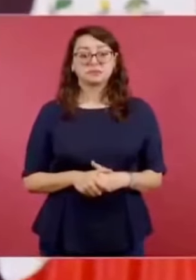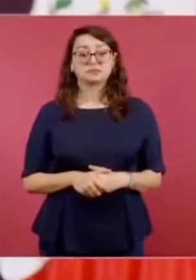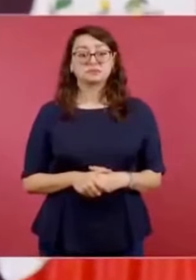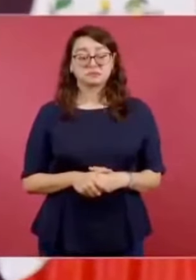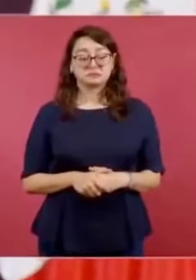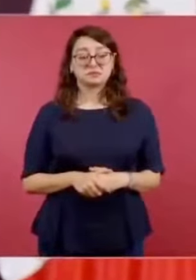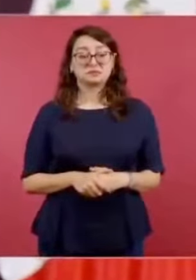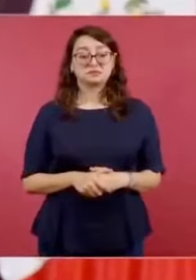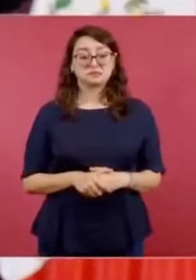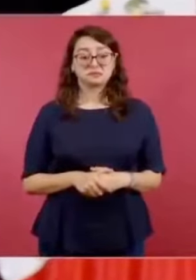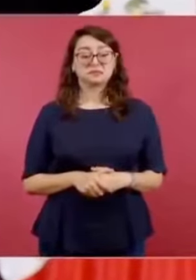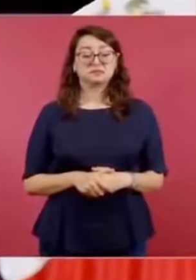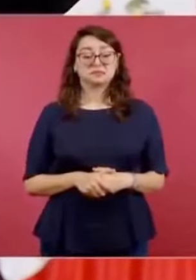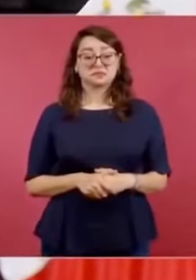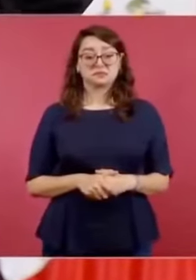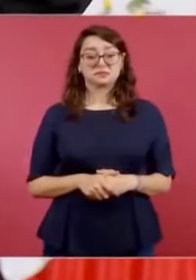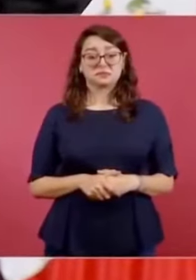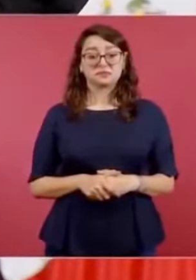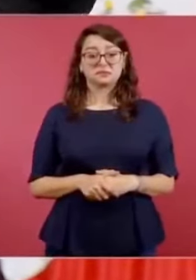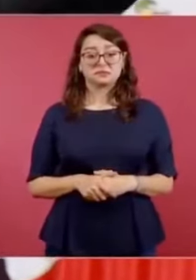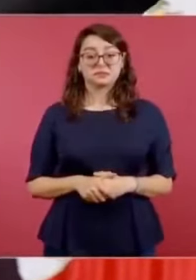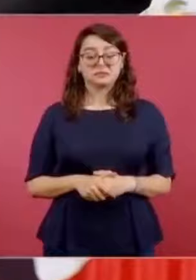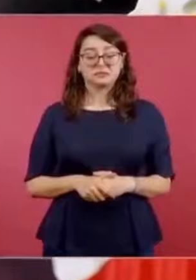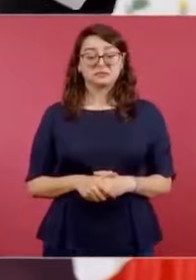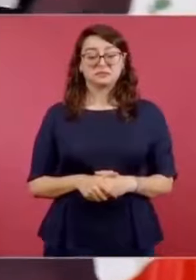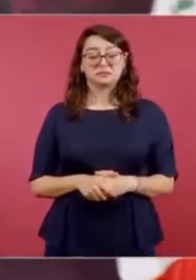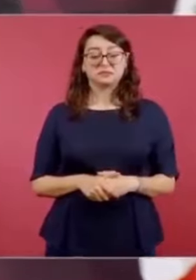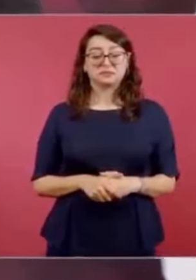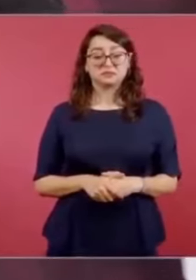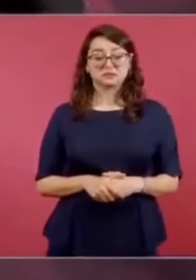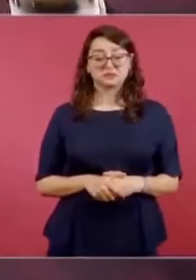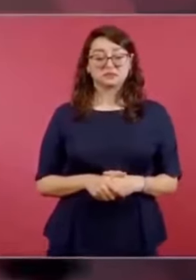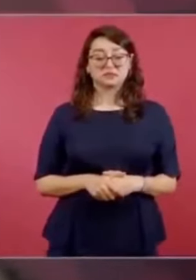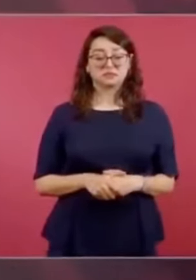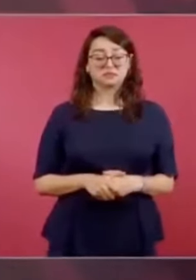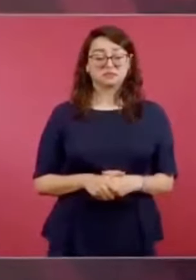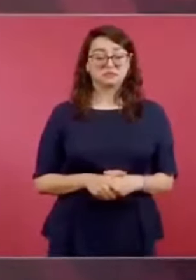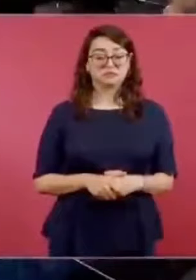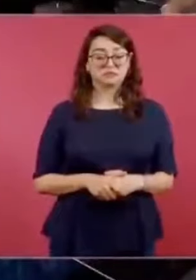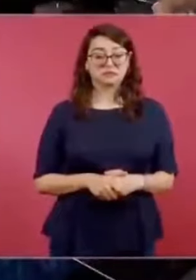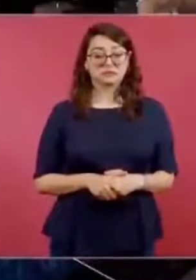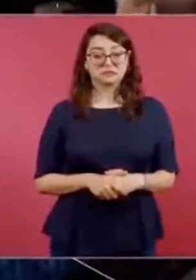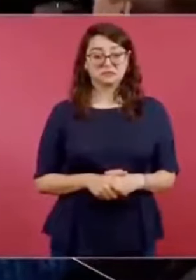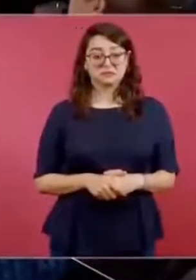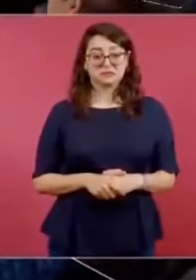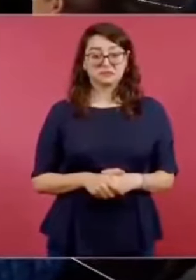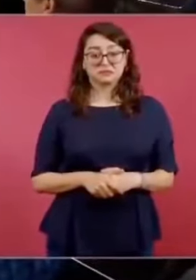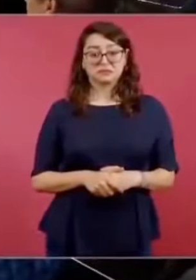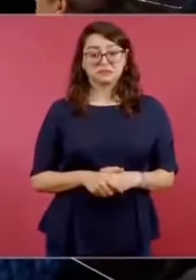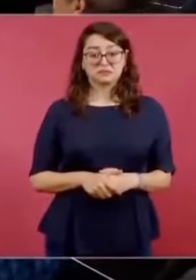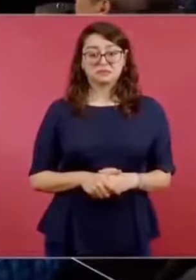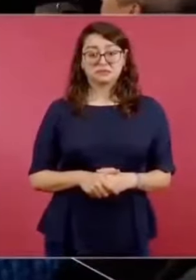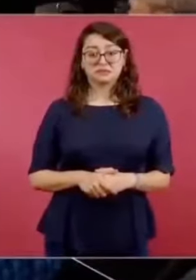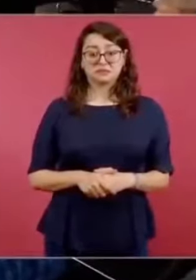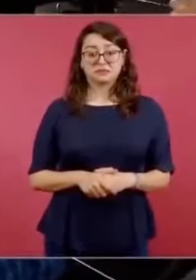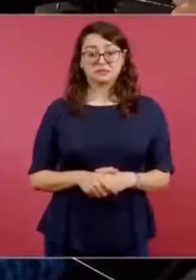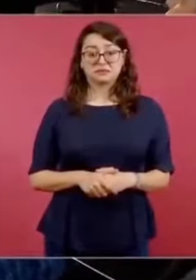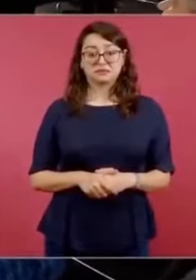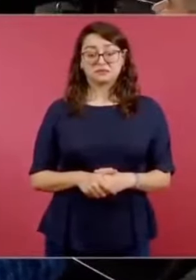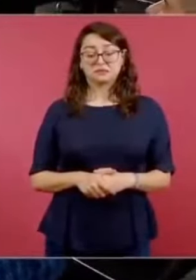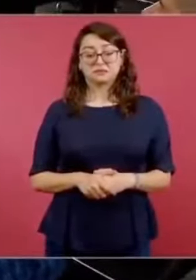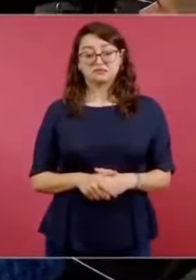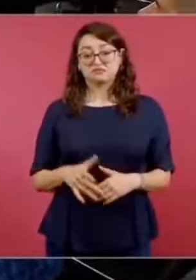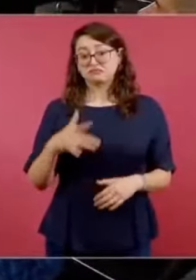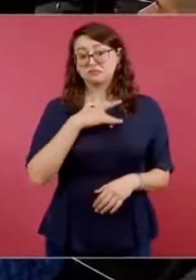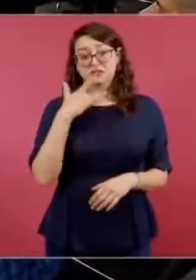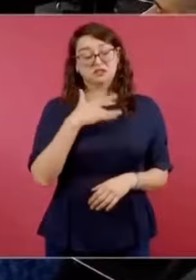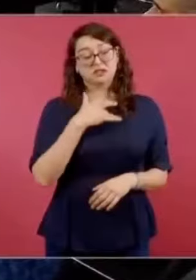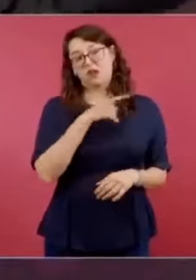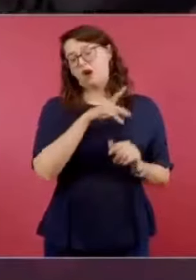la